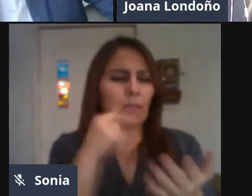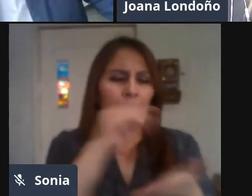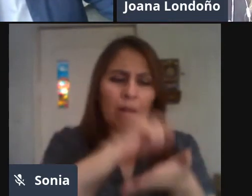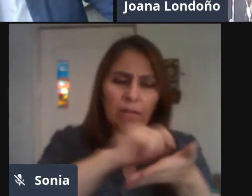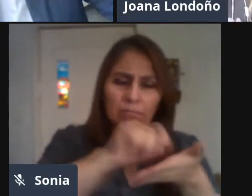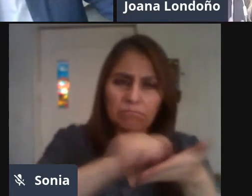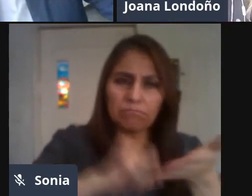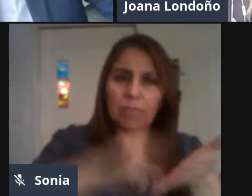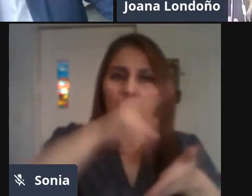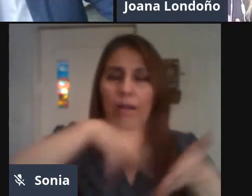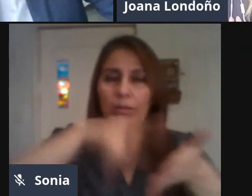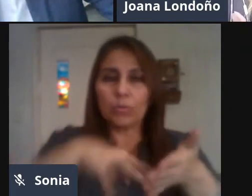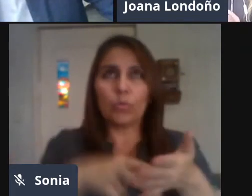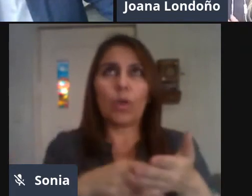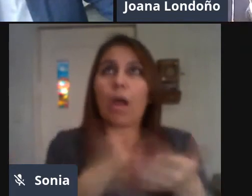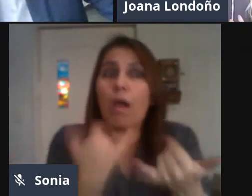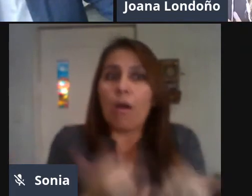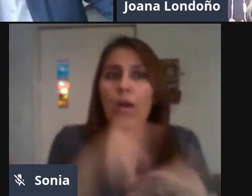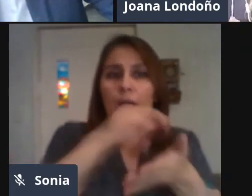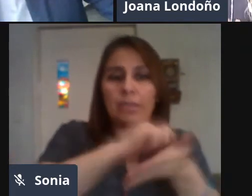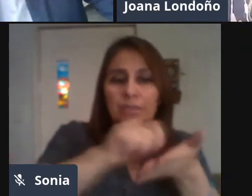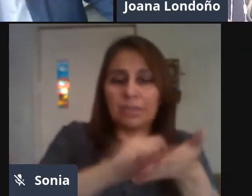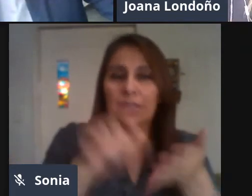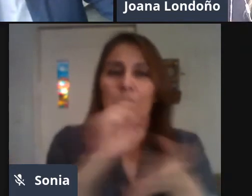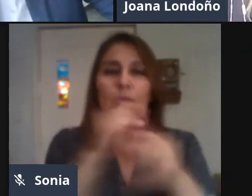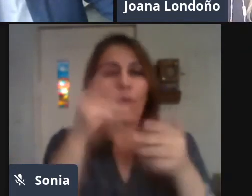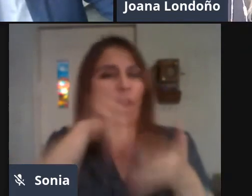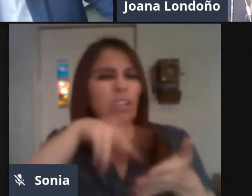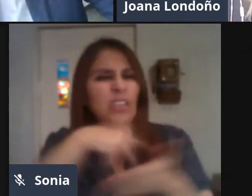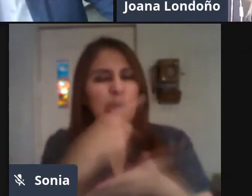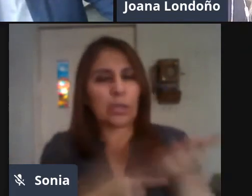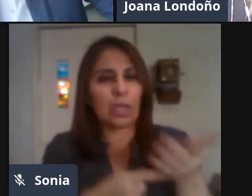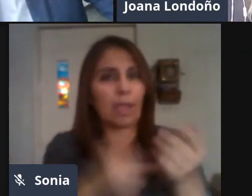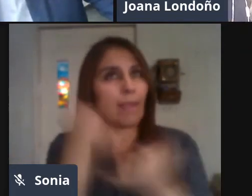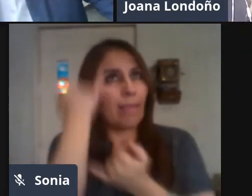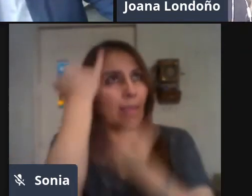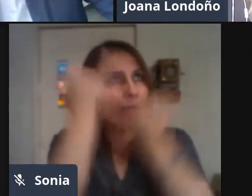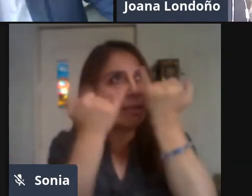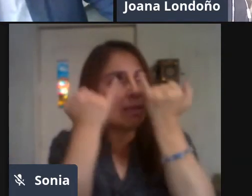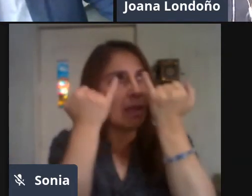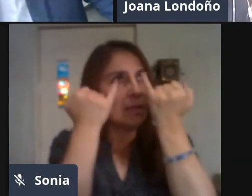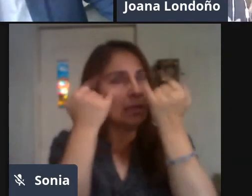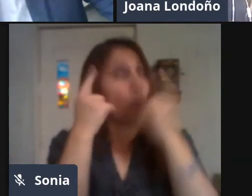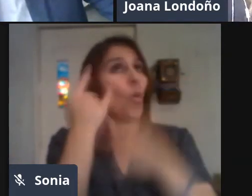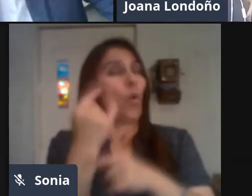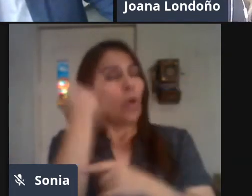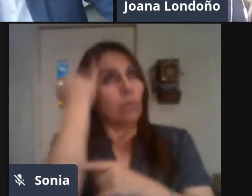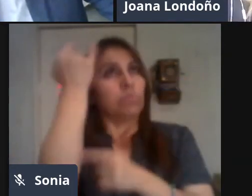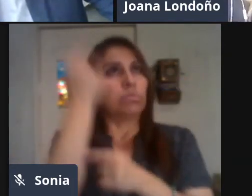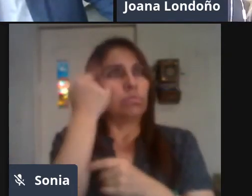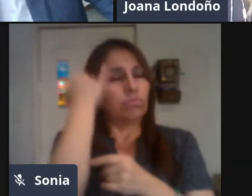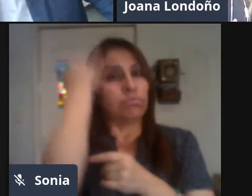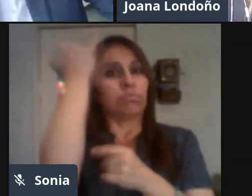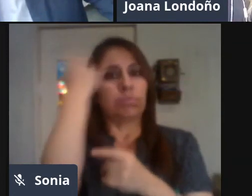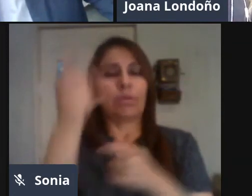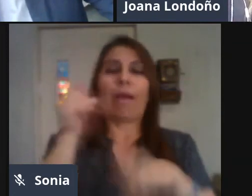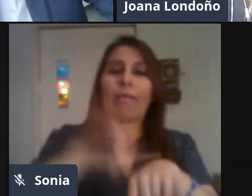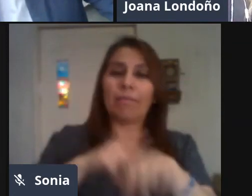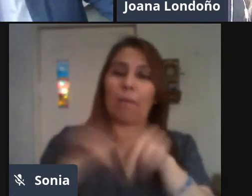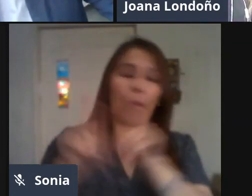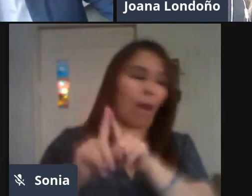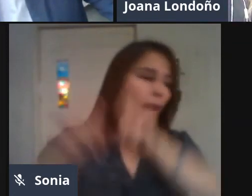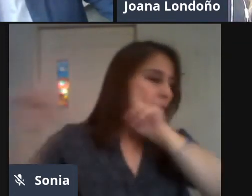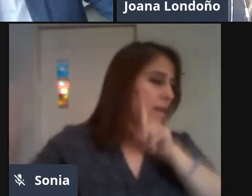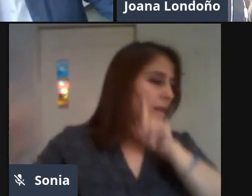que estás escribiendo nunca ideas siempre han atravesado en esto en estos tiempos de aislamiento y pues como muy muy en torno a